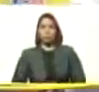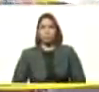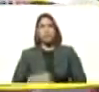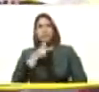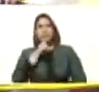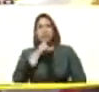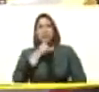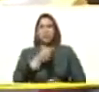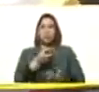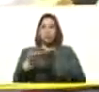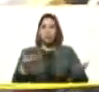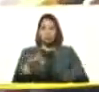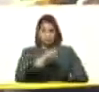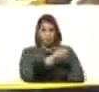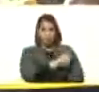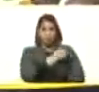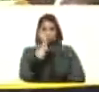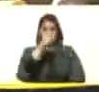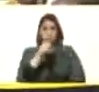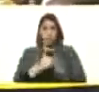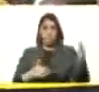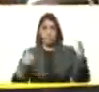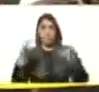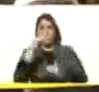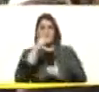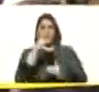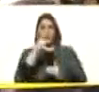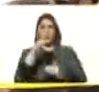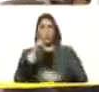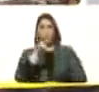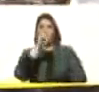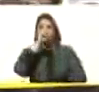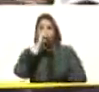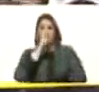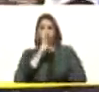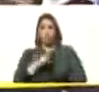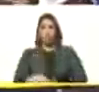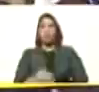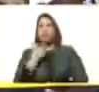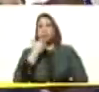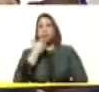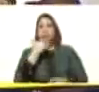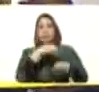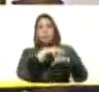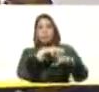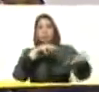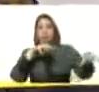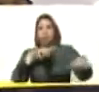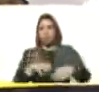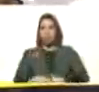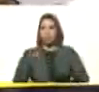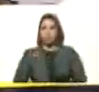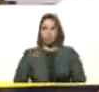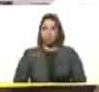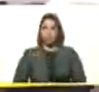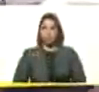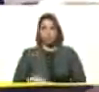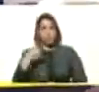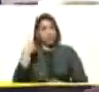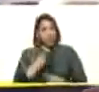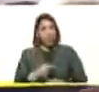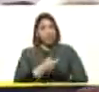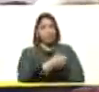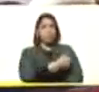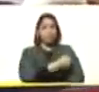¿Quiénes de ustedes los han vacunado a los mayores de 2 años? Casi la mayoría. Hay que vacunar a